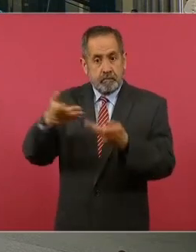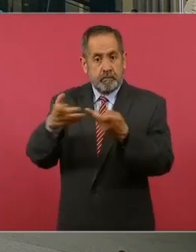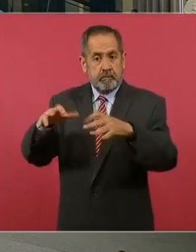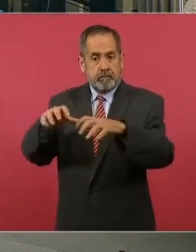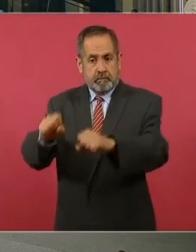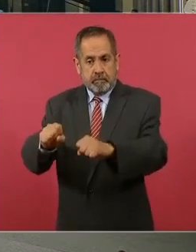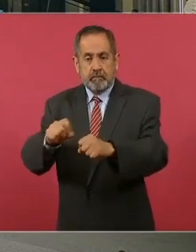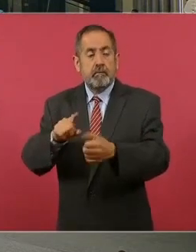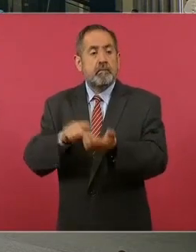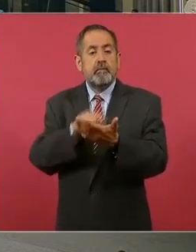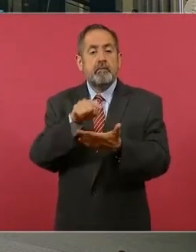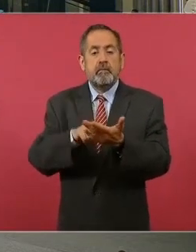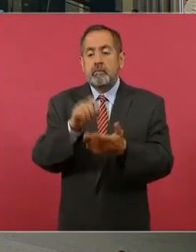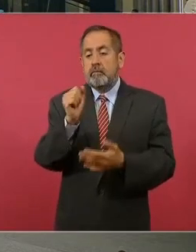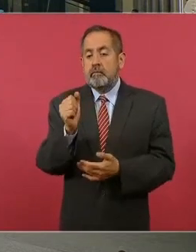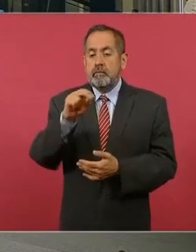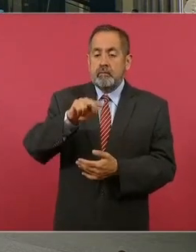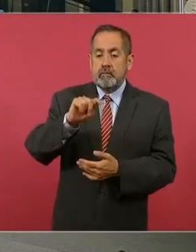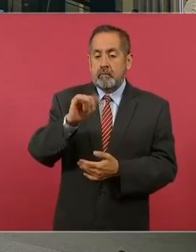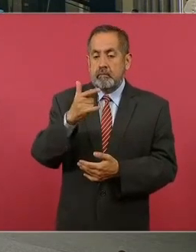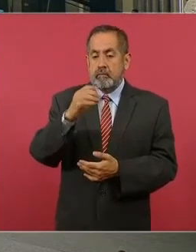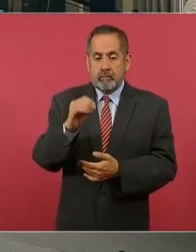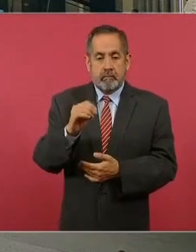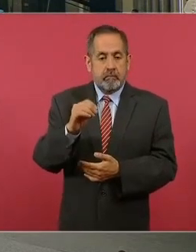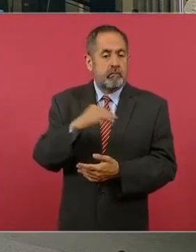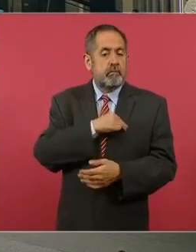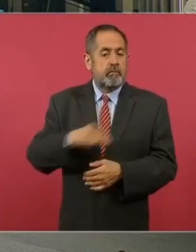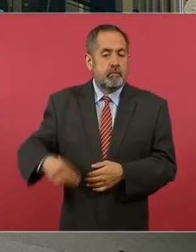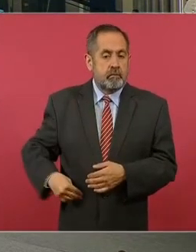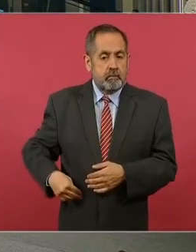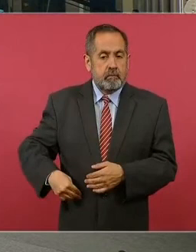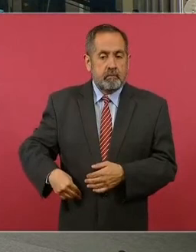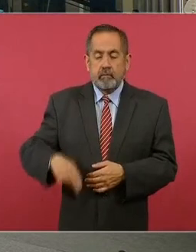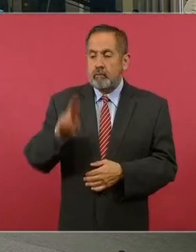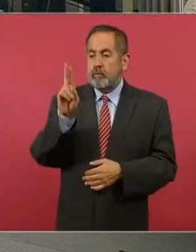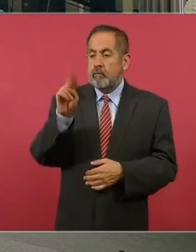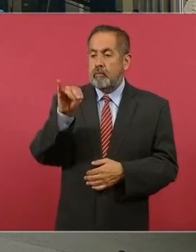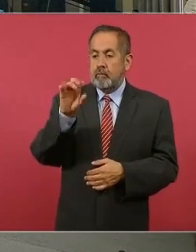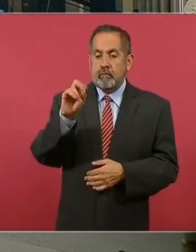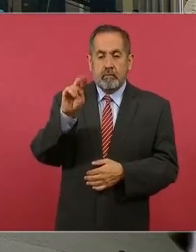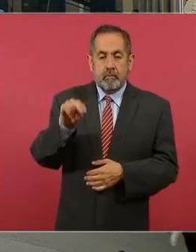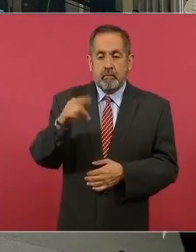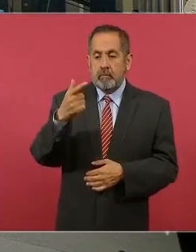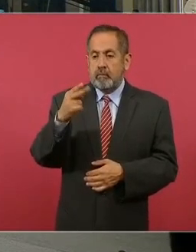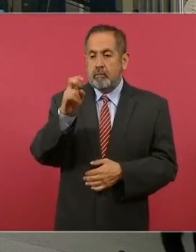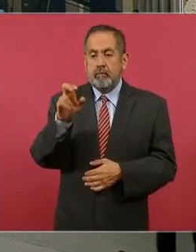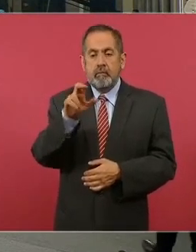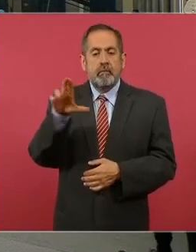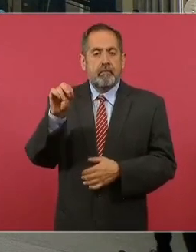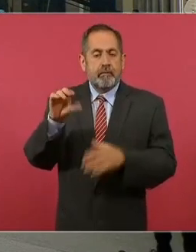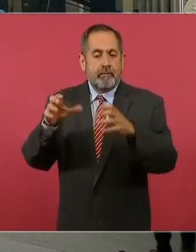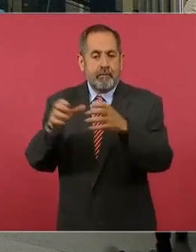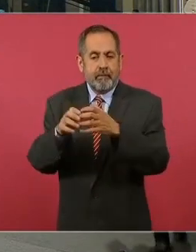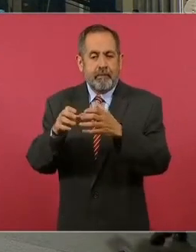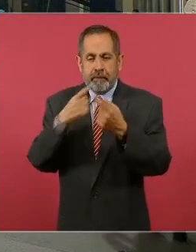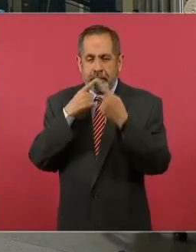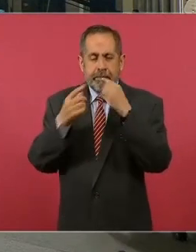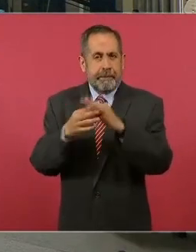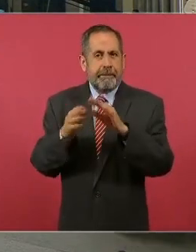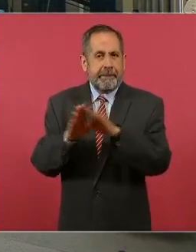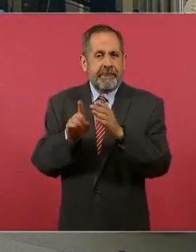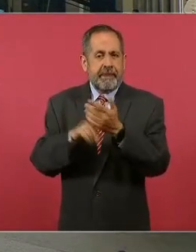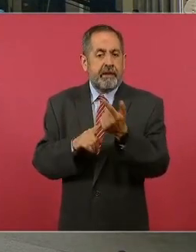expropiados del ejido Santiago Zacatule del poblado del mismo nombre, municipio de La Unión Guerrero. También